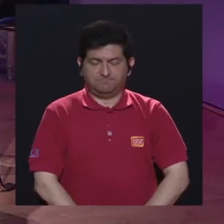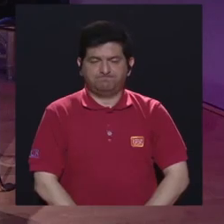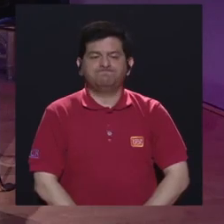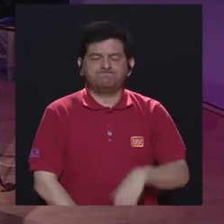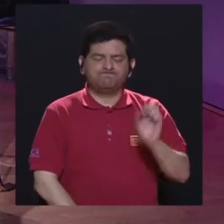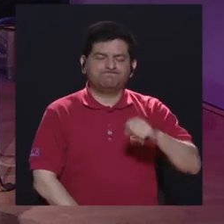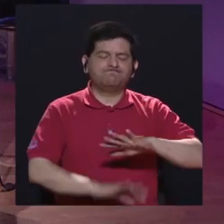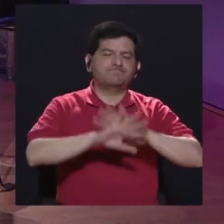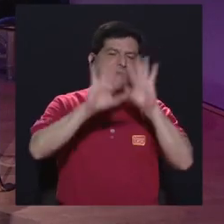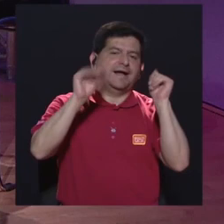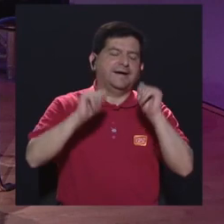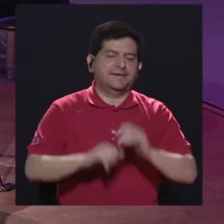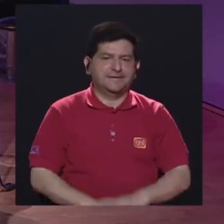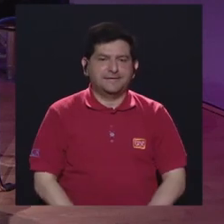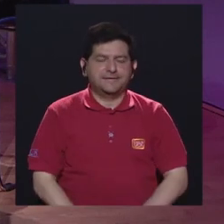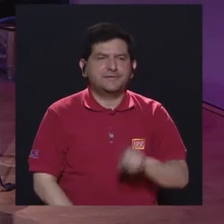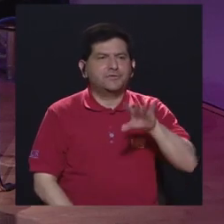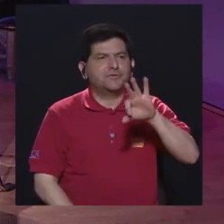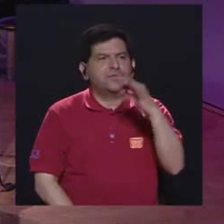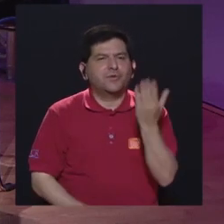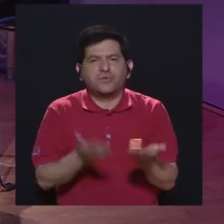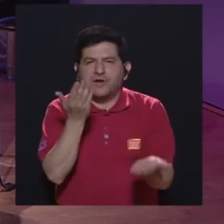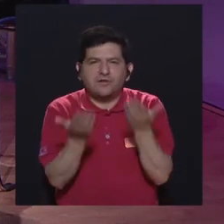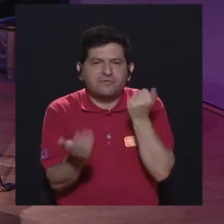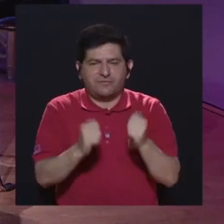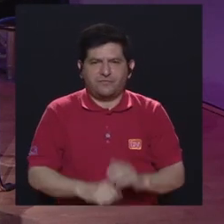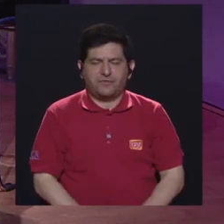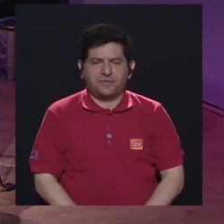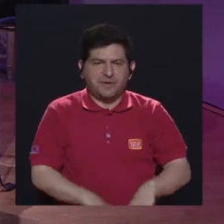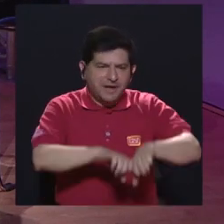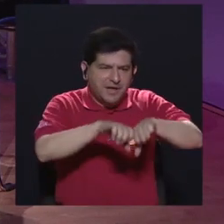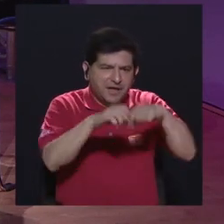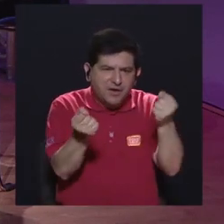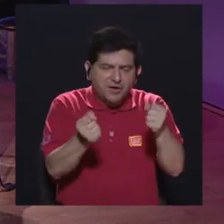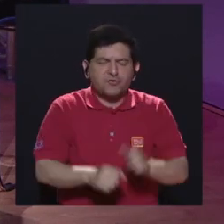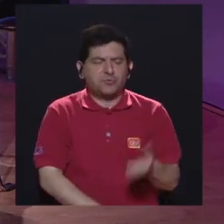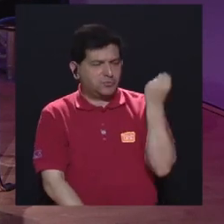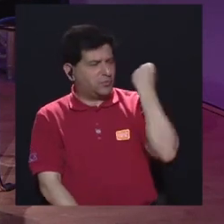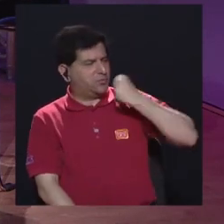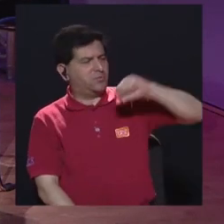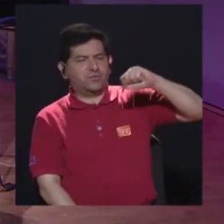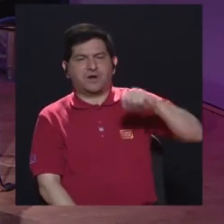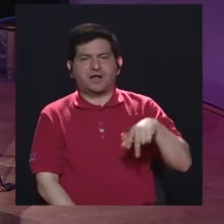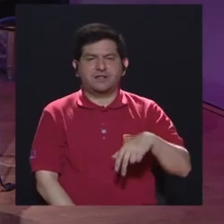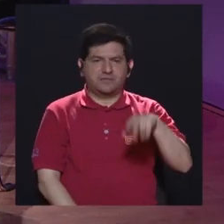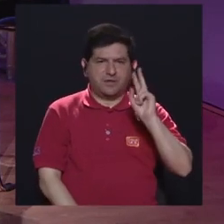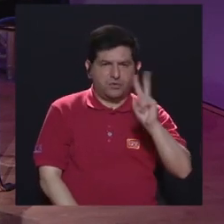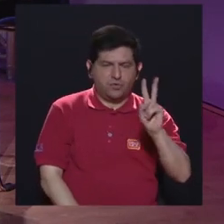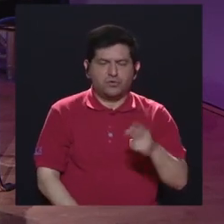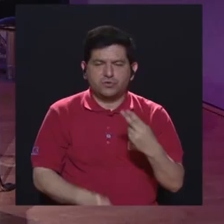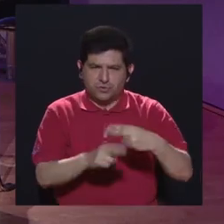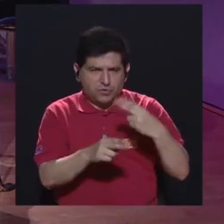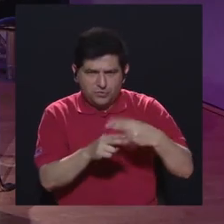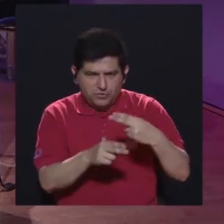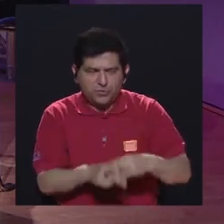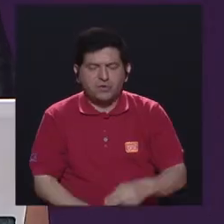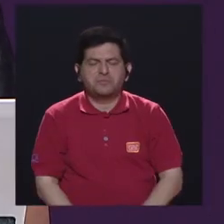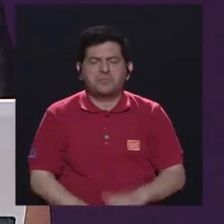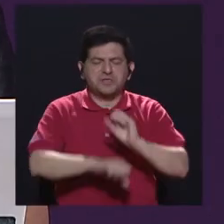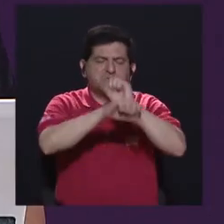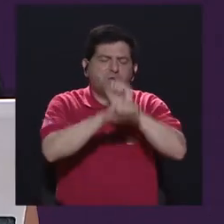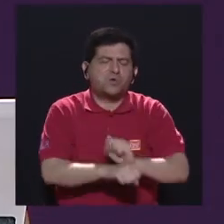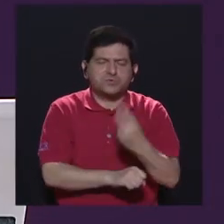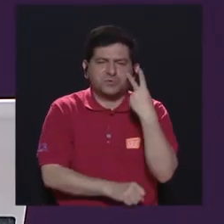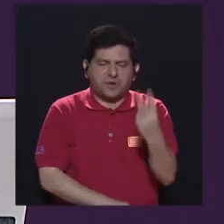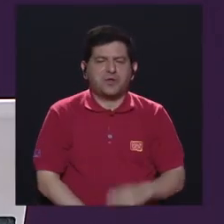claro, okay. Entonces sería de alguna manera, digamos, una ruptura disidente de los binomios que estamos acostumbrados a ver todo en blanco